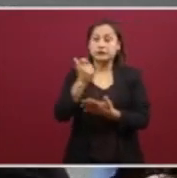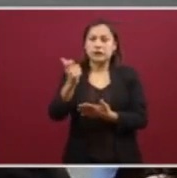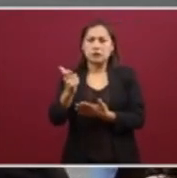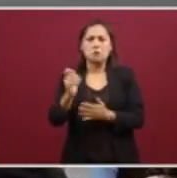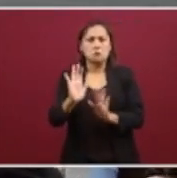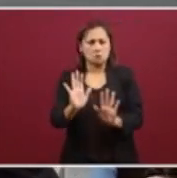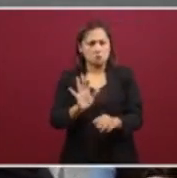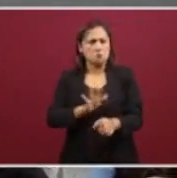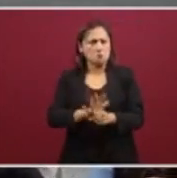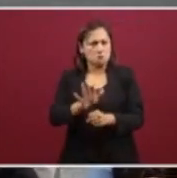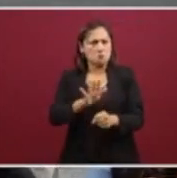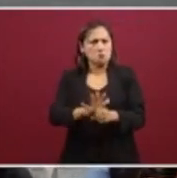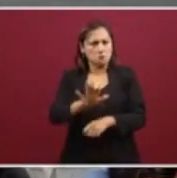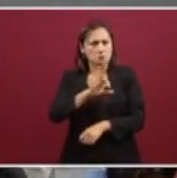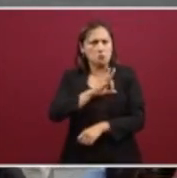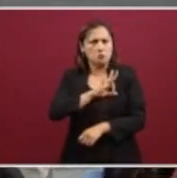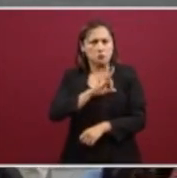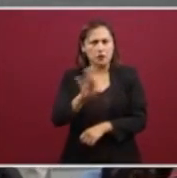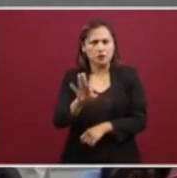sobran ofertas